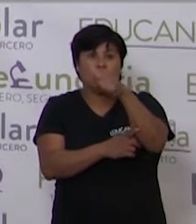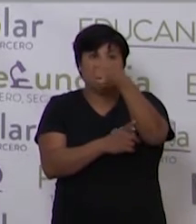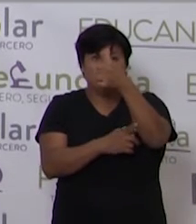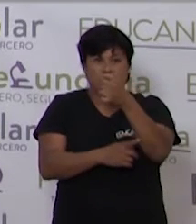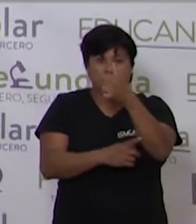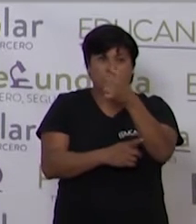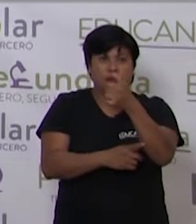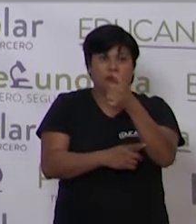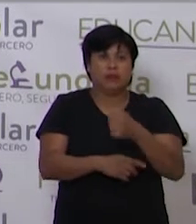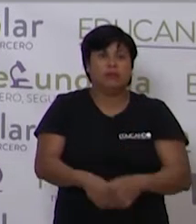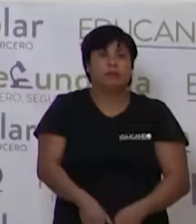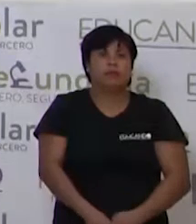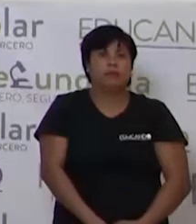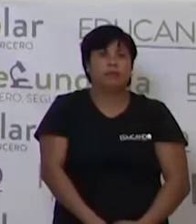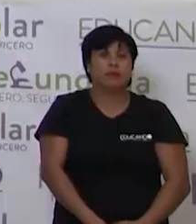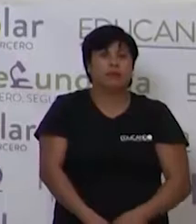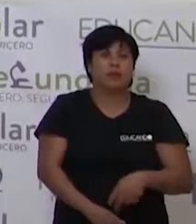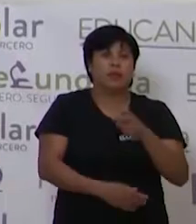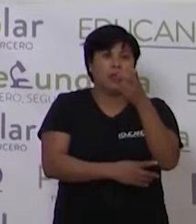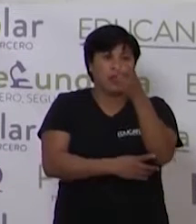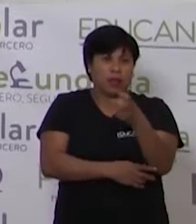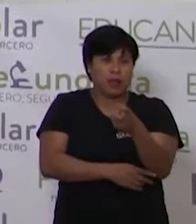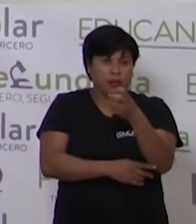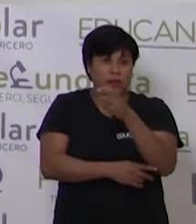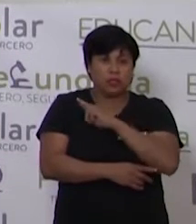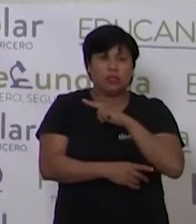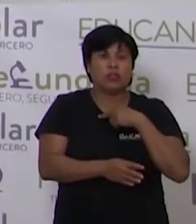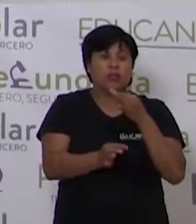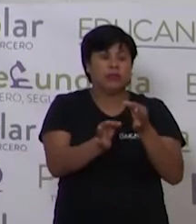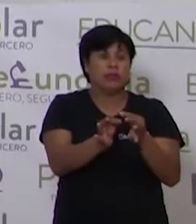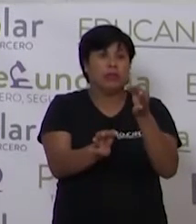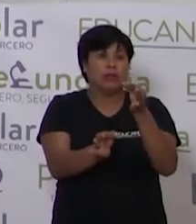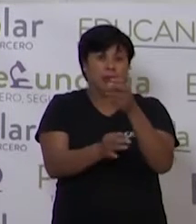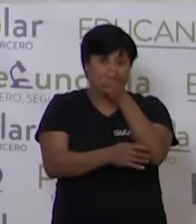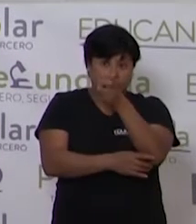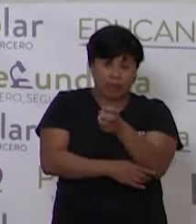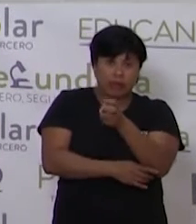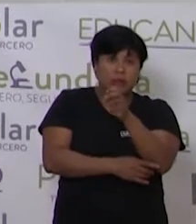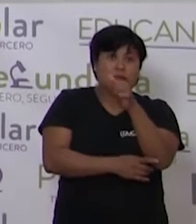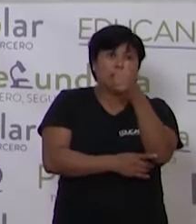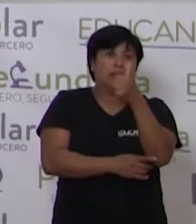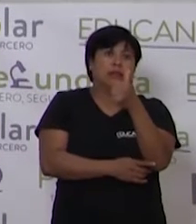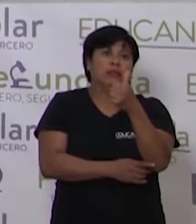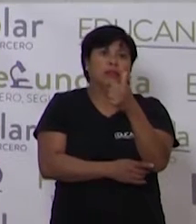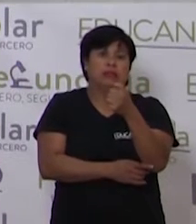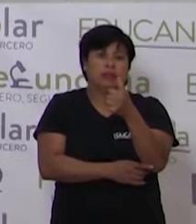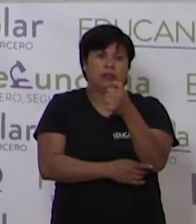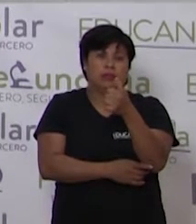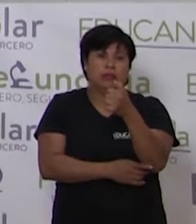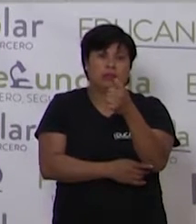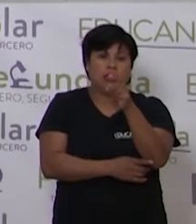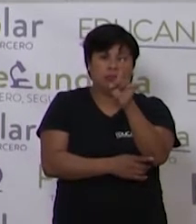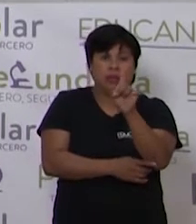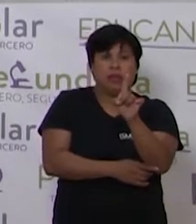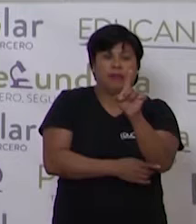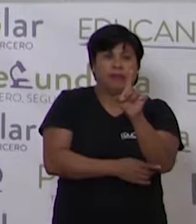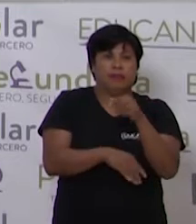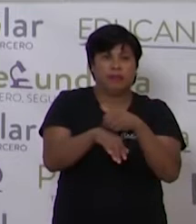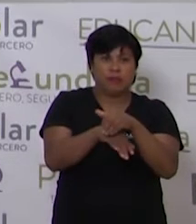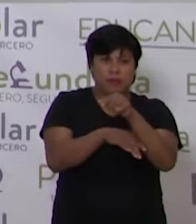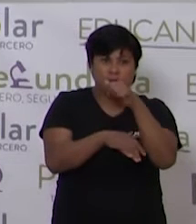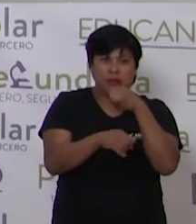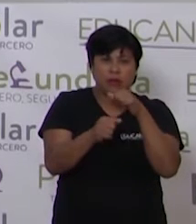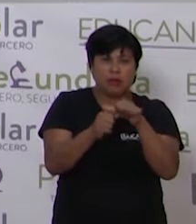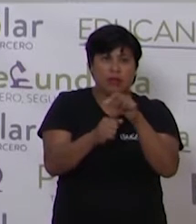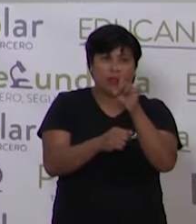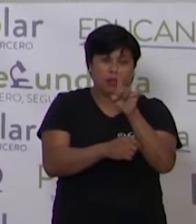0,6. Aquí exactamente es el D. A,